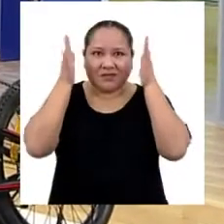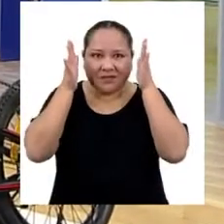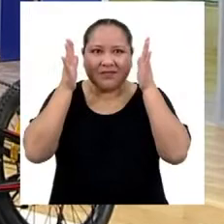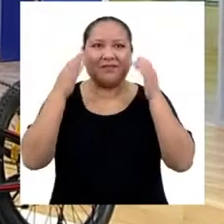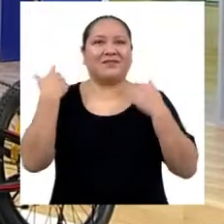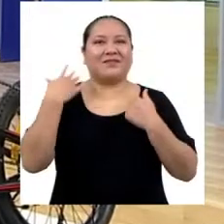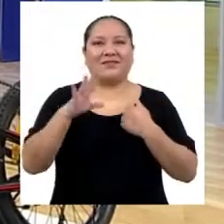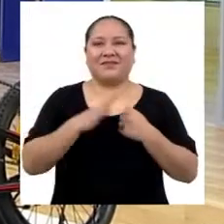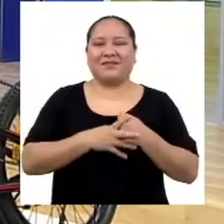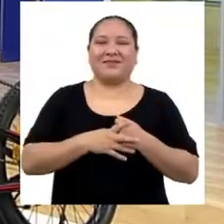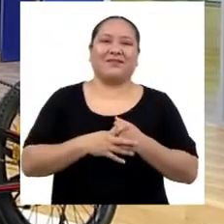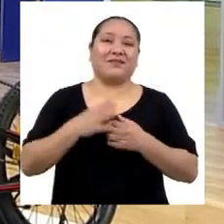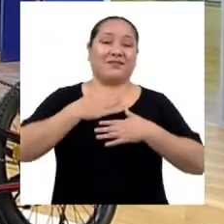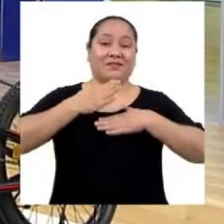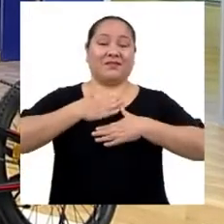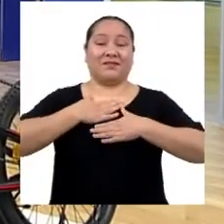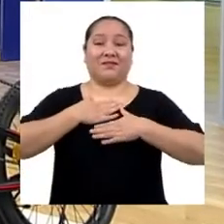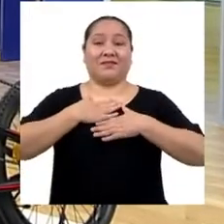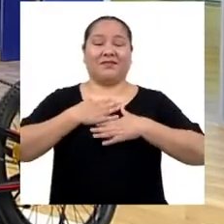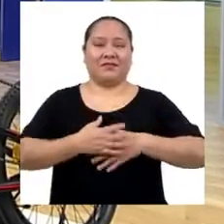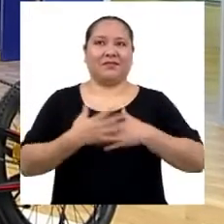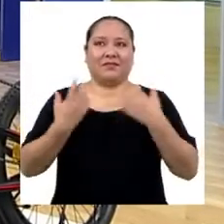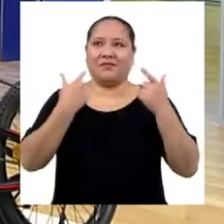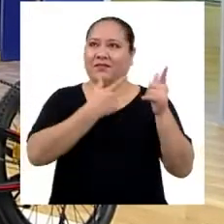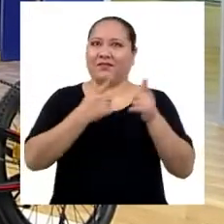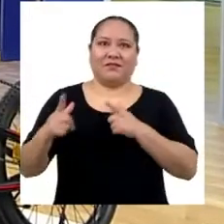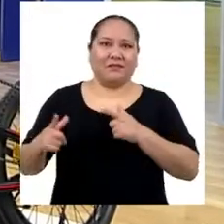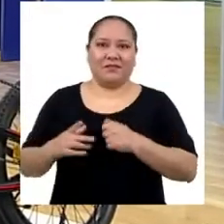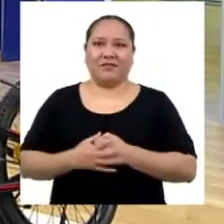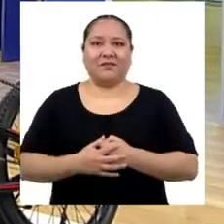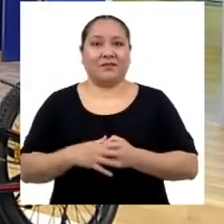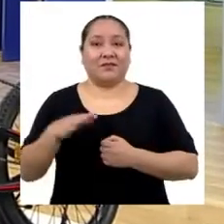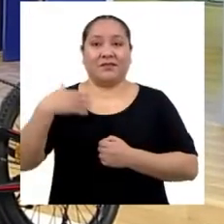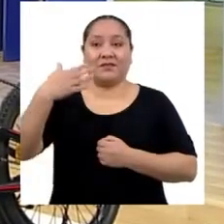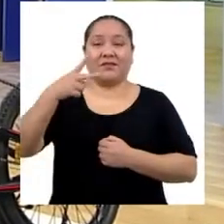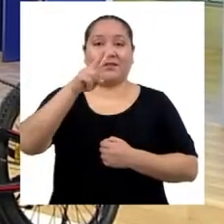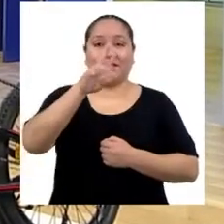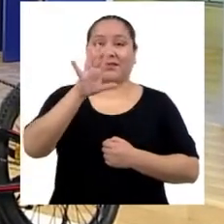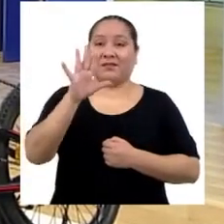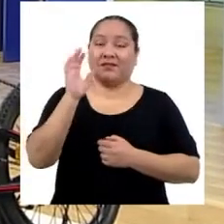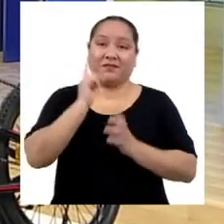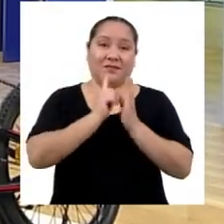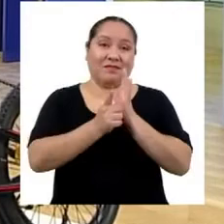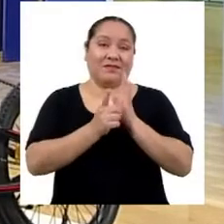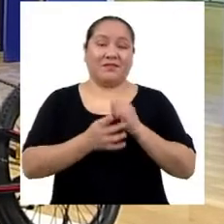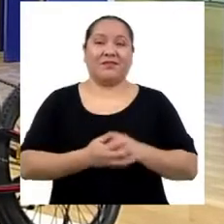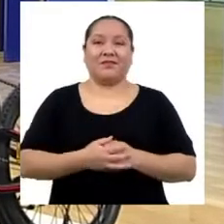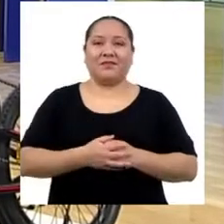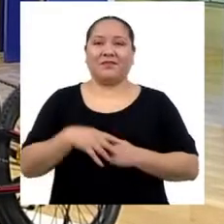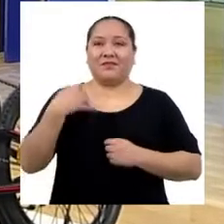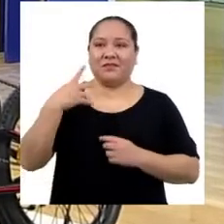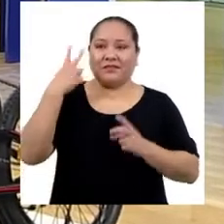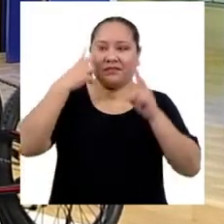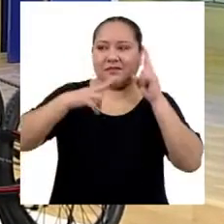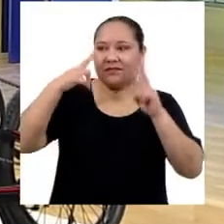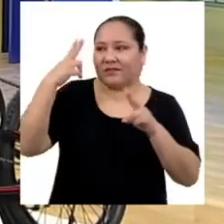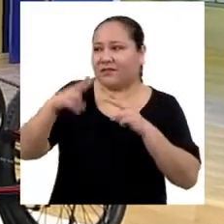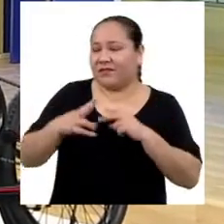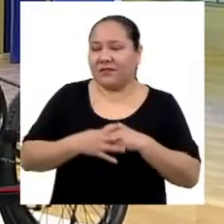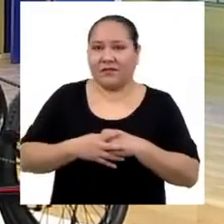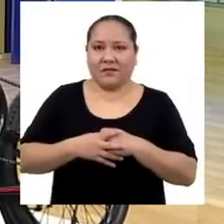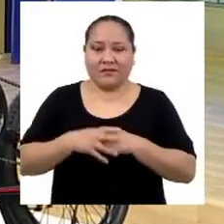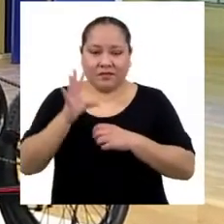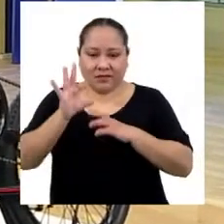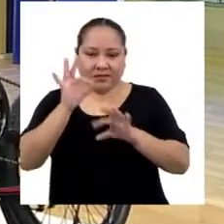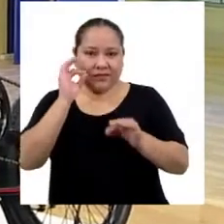y activar nuestro cuerpo y mente, porque en los próximos 25 minutos vamos a descubrir cosas y